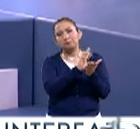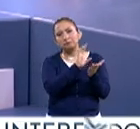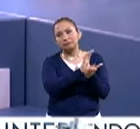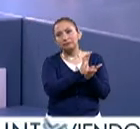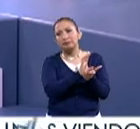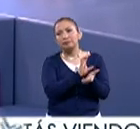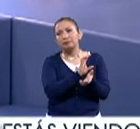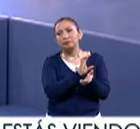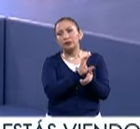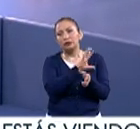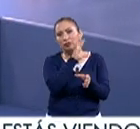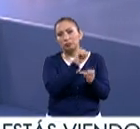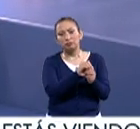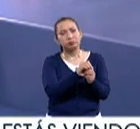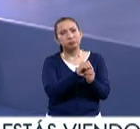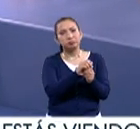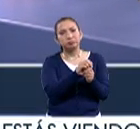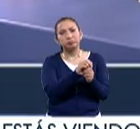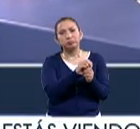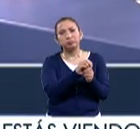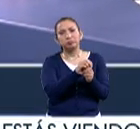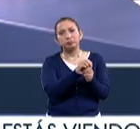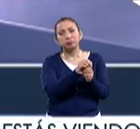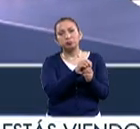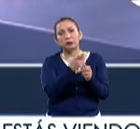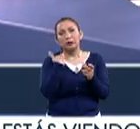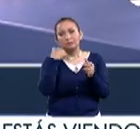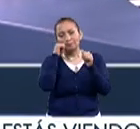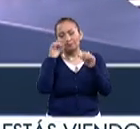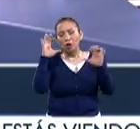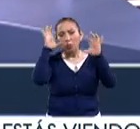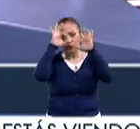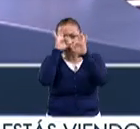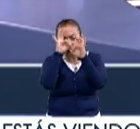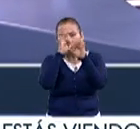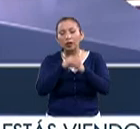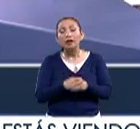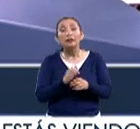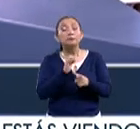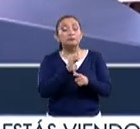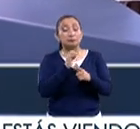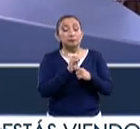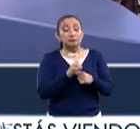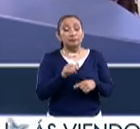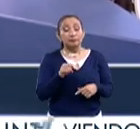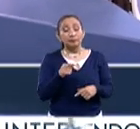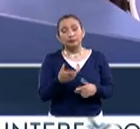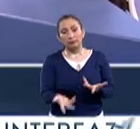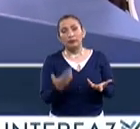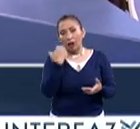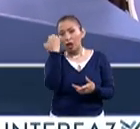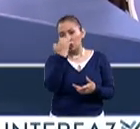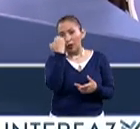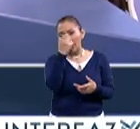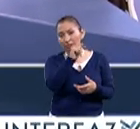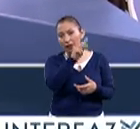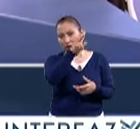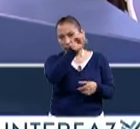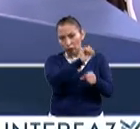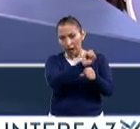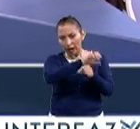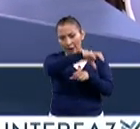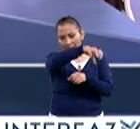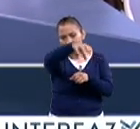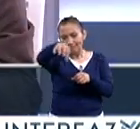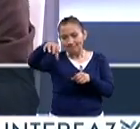discapacidad total como la ceguera, ¿no? Entonces, las escuelas